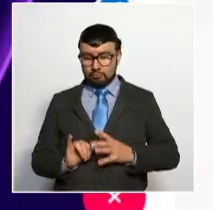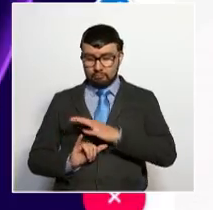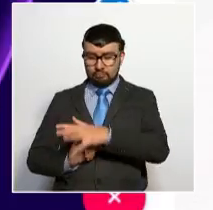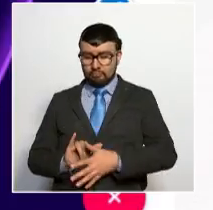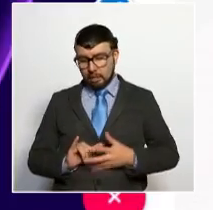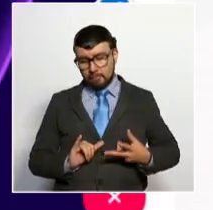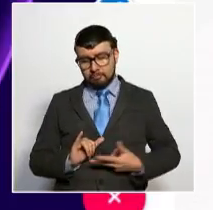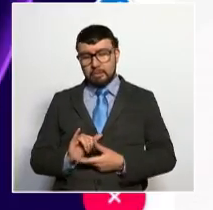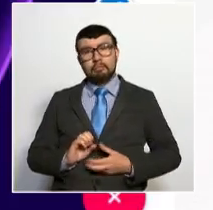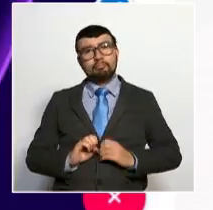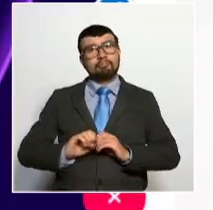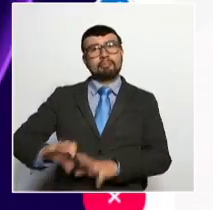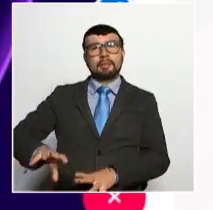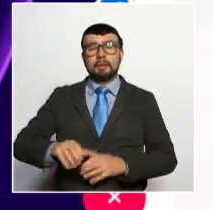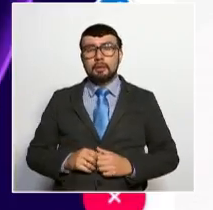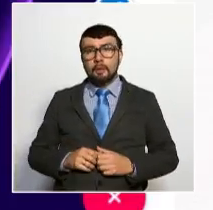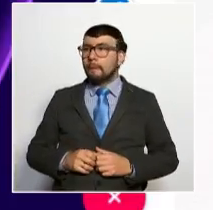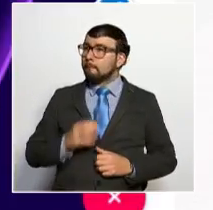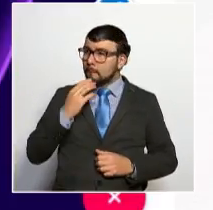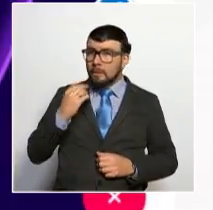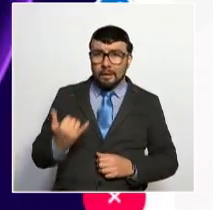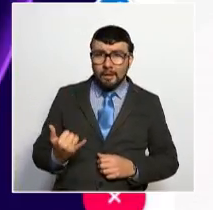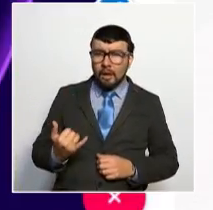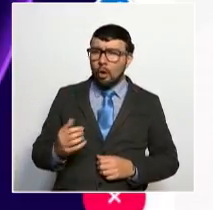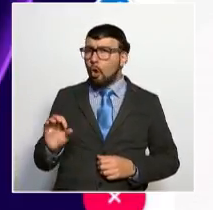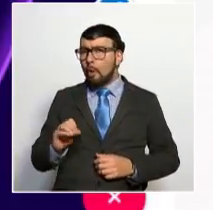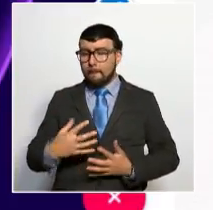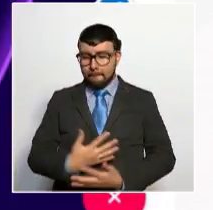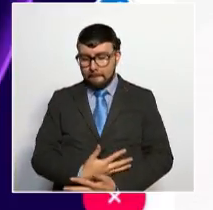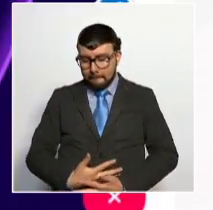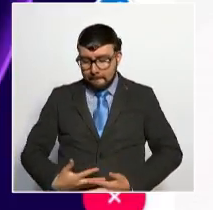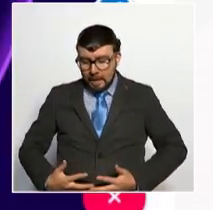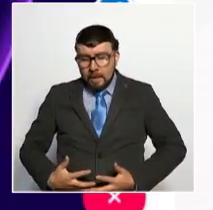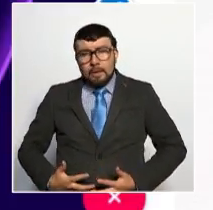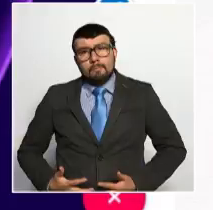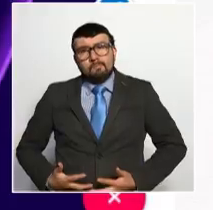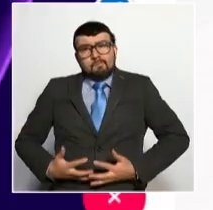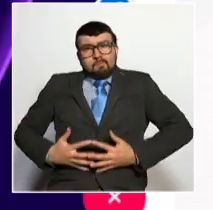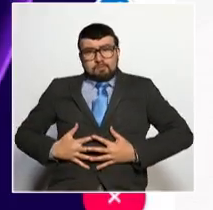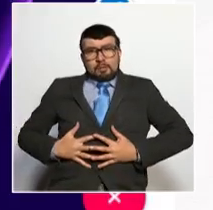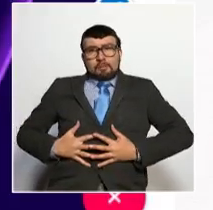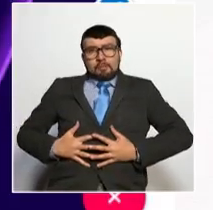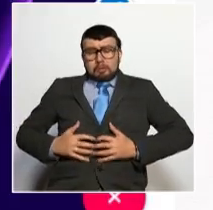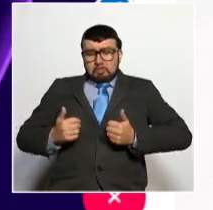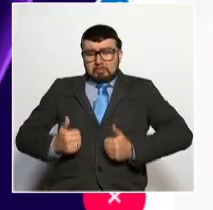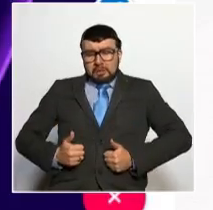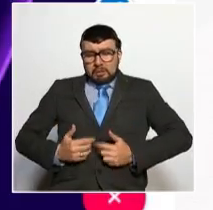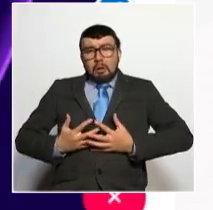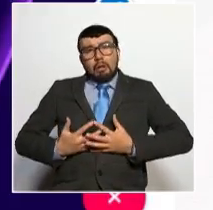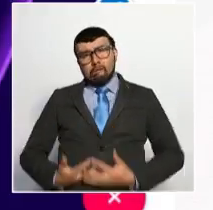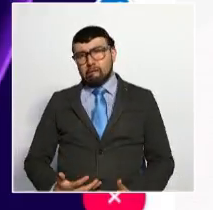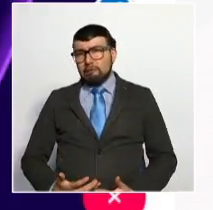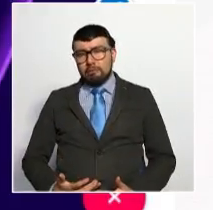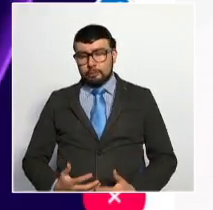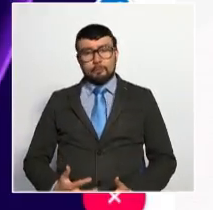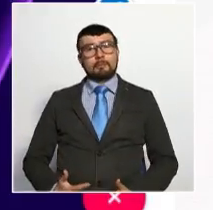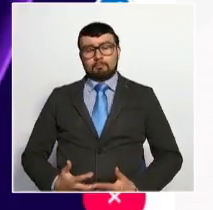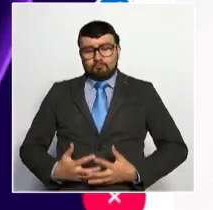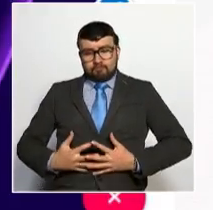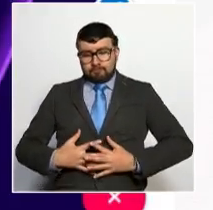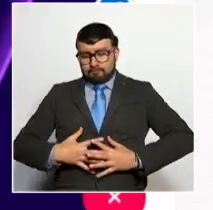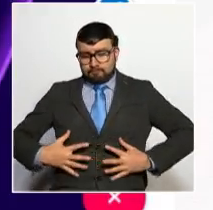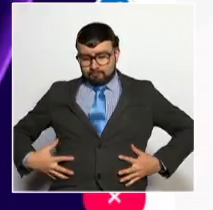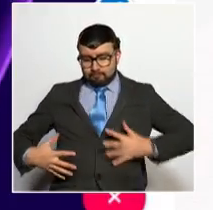poner mallas en esta área para evitar que las pacientes se les siga descendiendo sus órganos. Y cuando